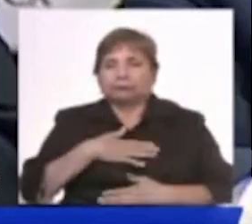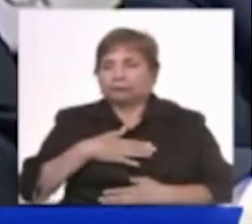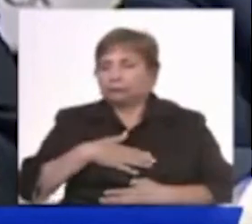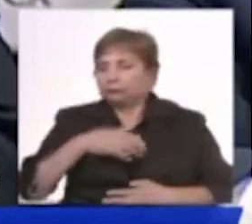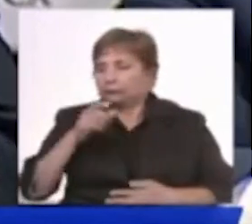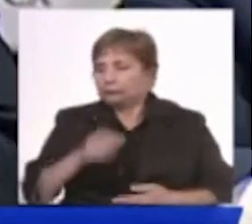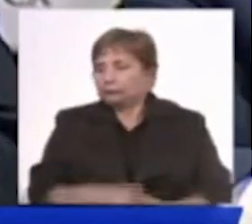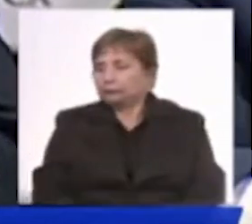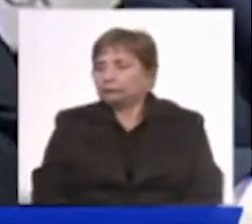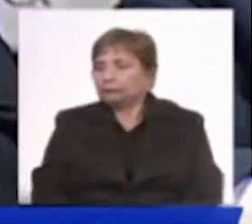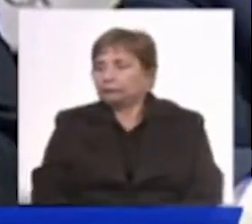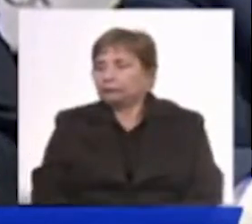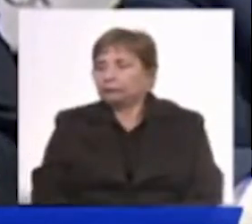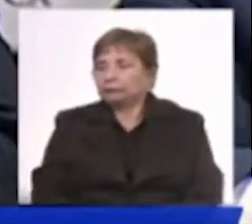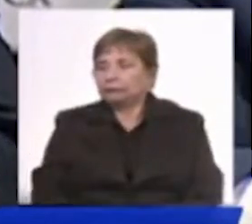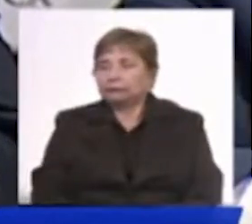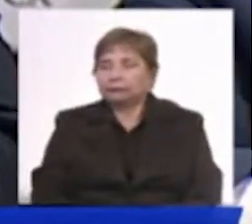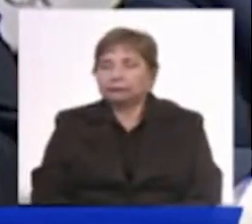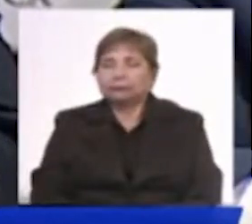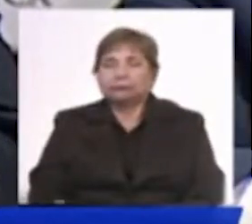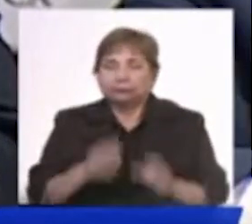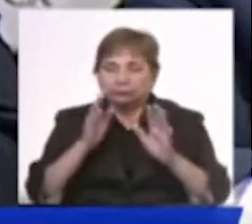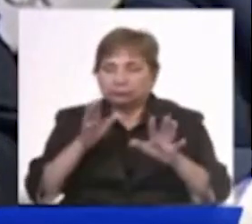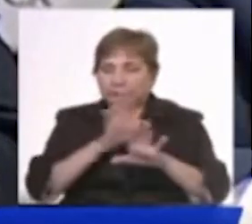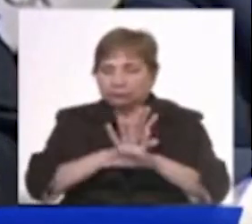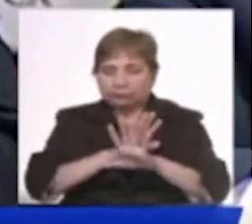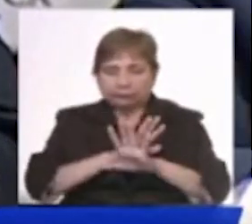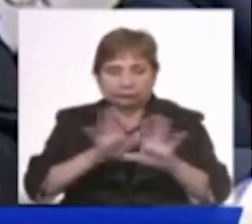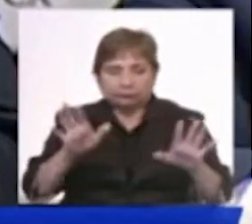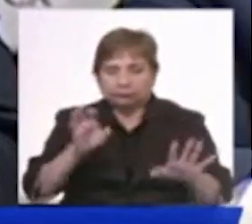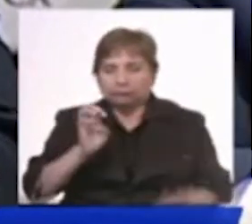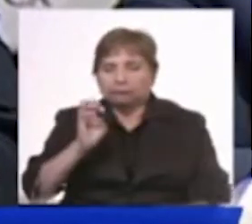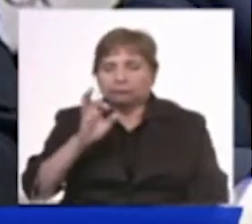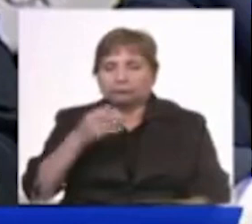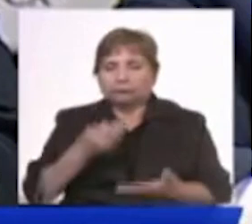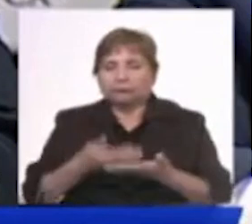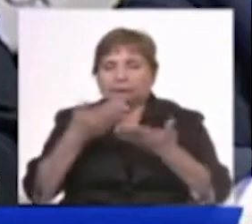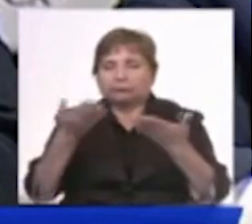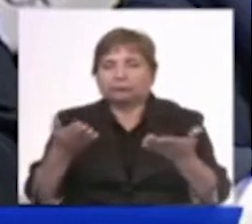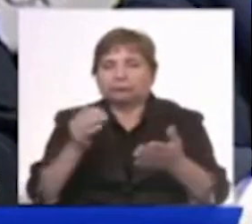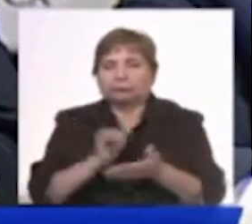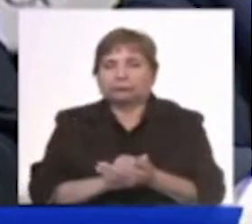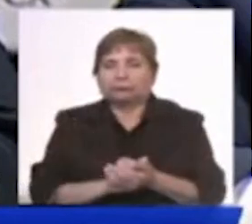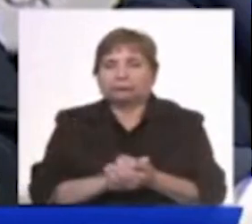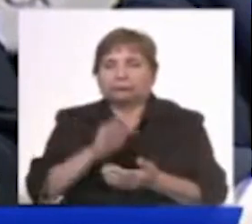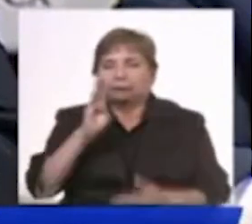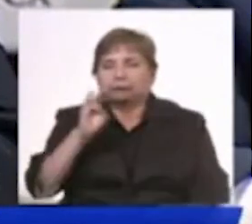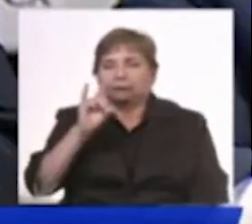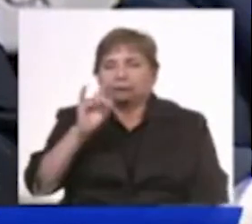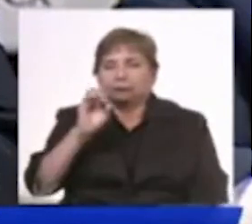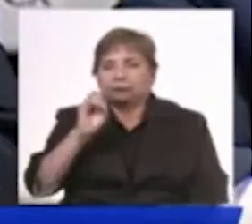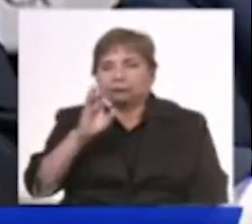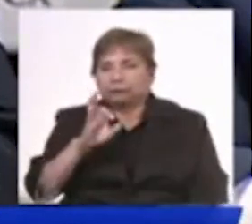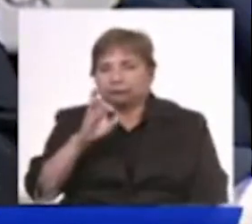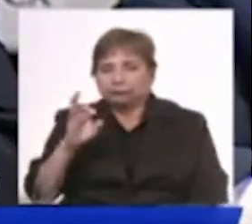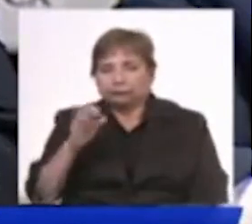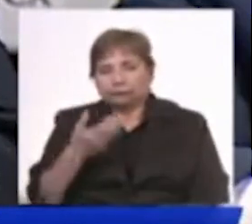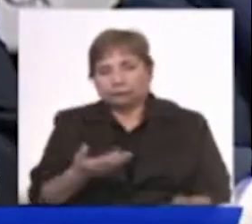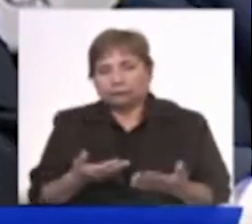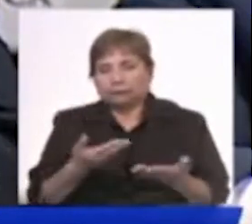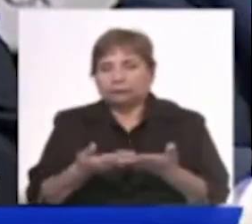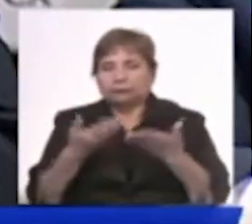Humanos que se deja sin efecto la entrega del bufé o la asignación del